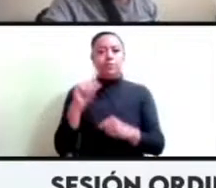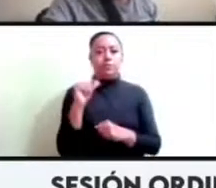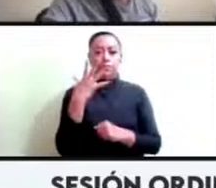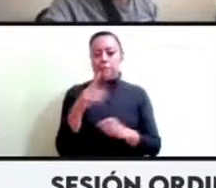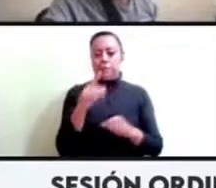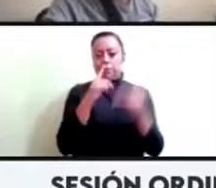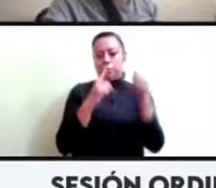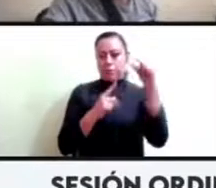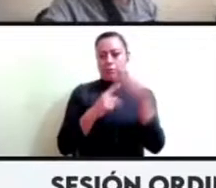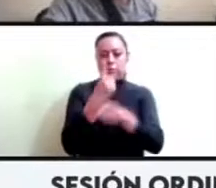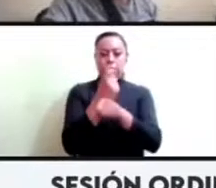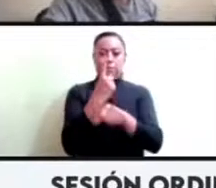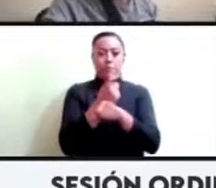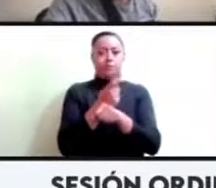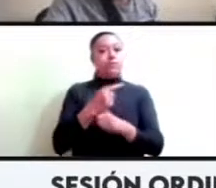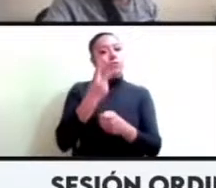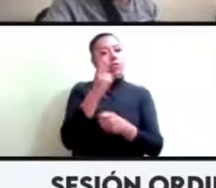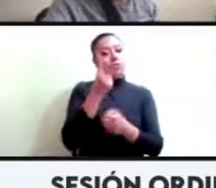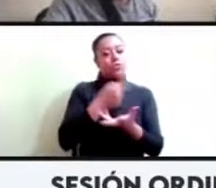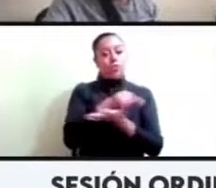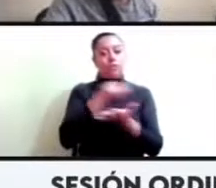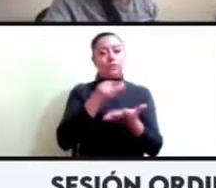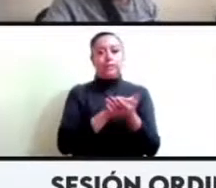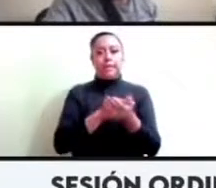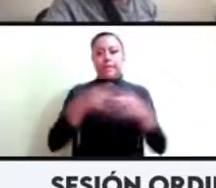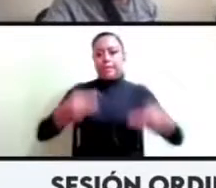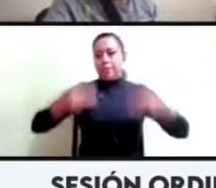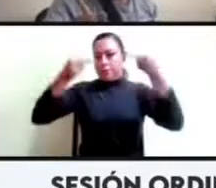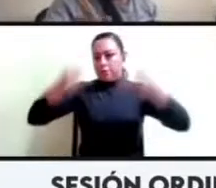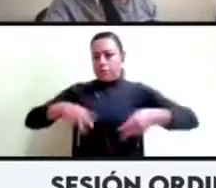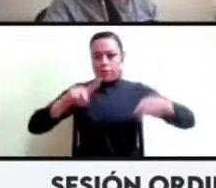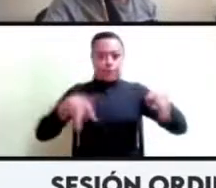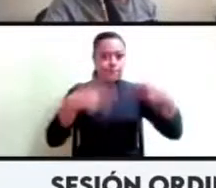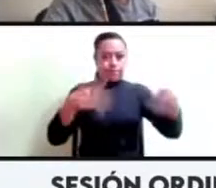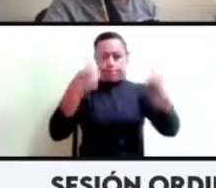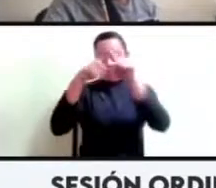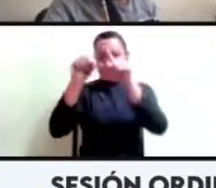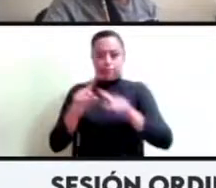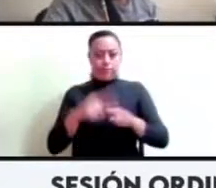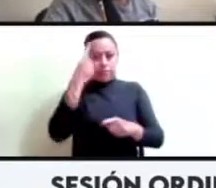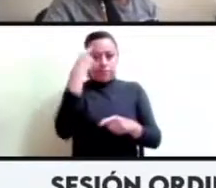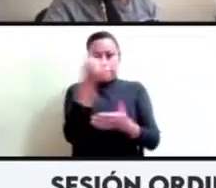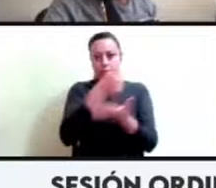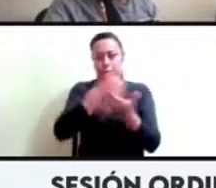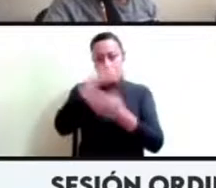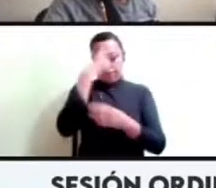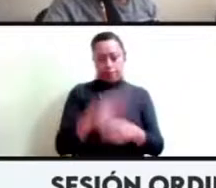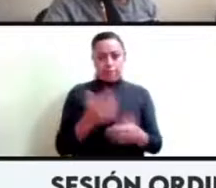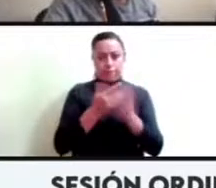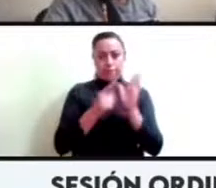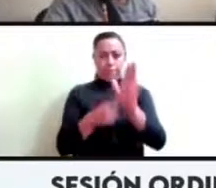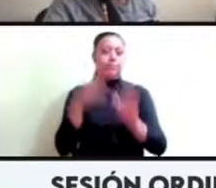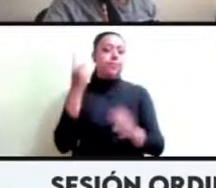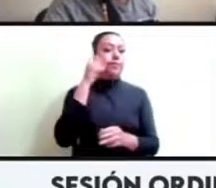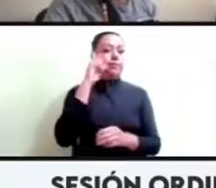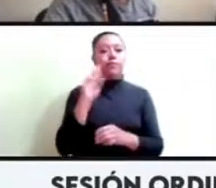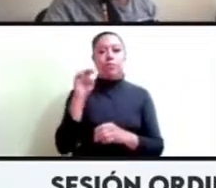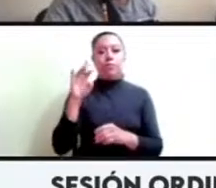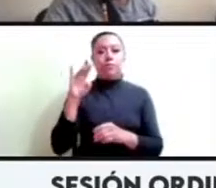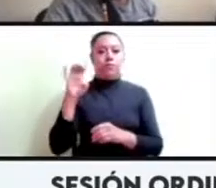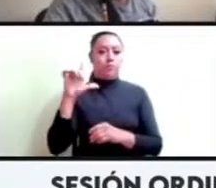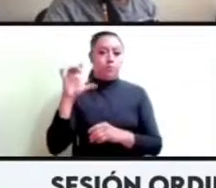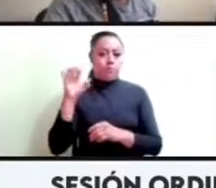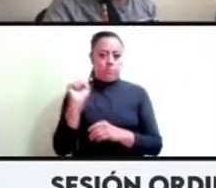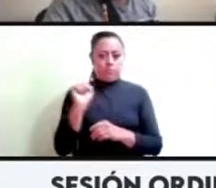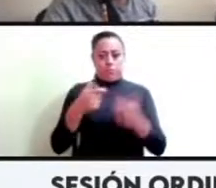de la Ley de Establecimientos Mercantiles para la Ciudad de México, suscrita por la diputada María Guadalupe Morales Rubio, integrante del Grupo Parlamentario